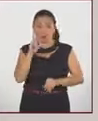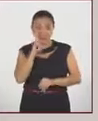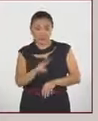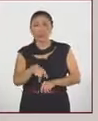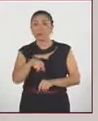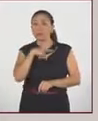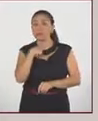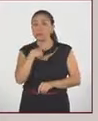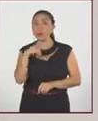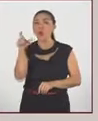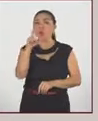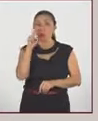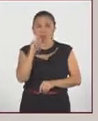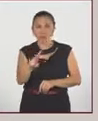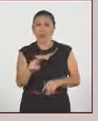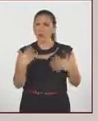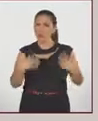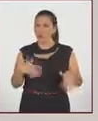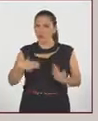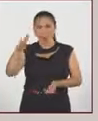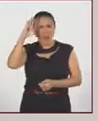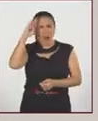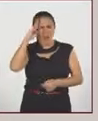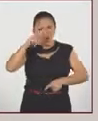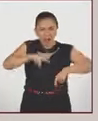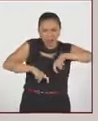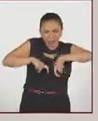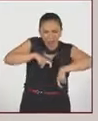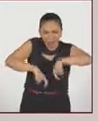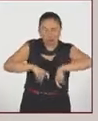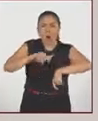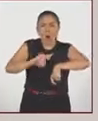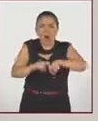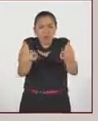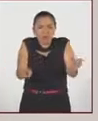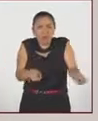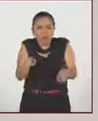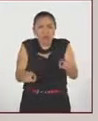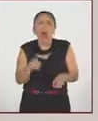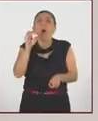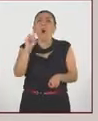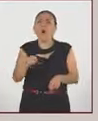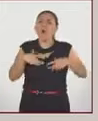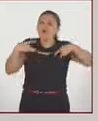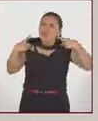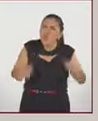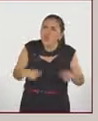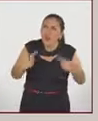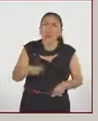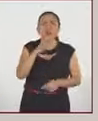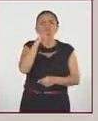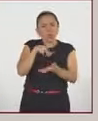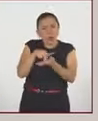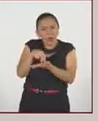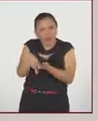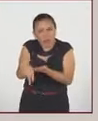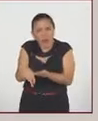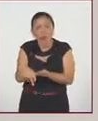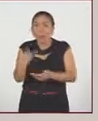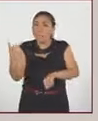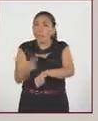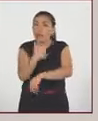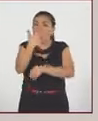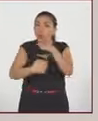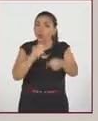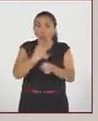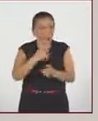la asimetría es muy marcada, cuando hay dolor o limitación funcional más allá de los 8 años.